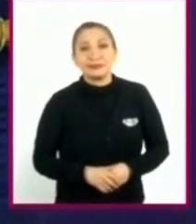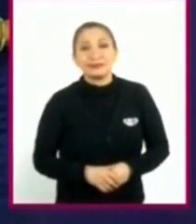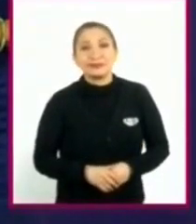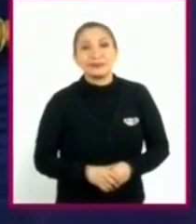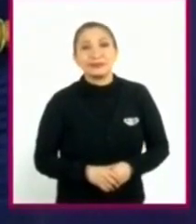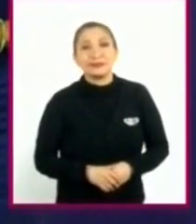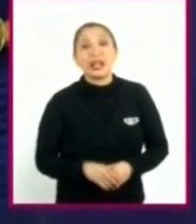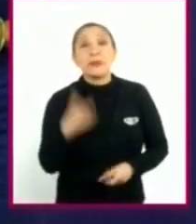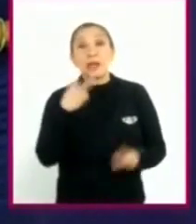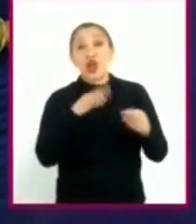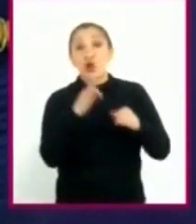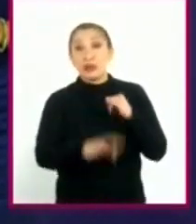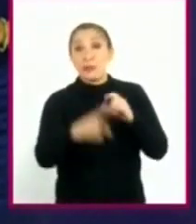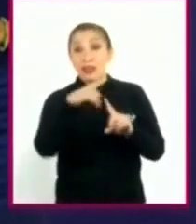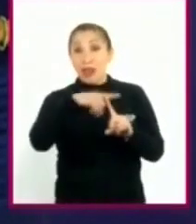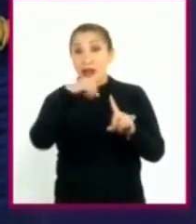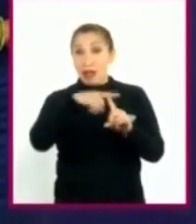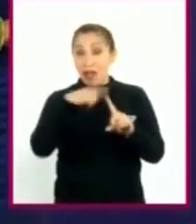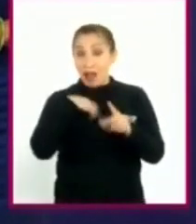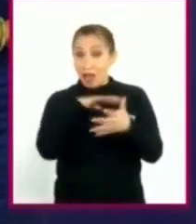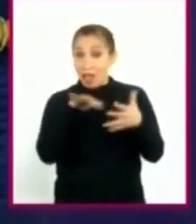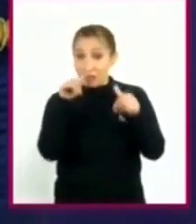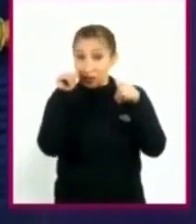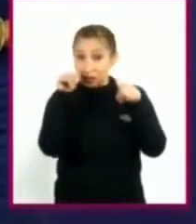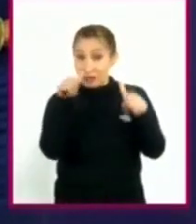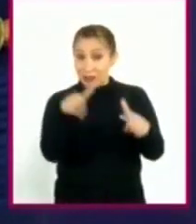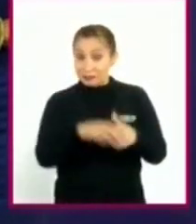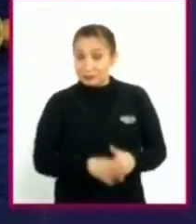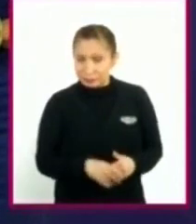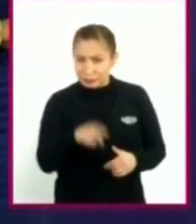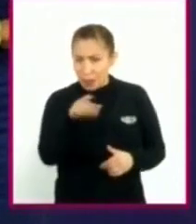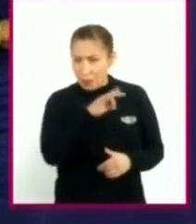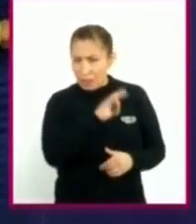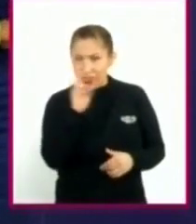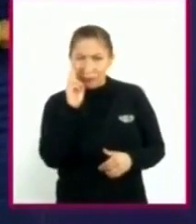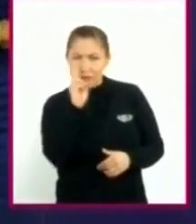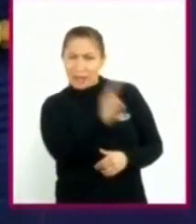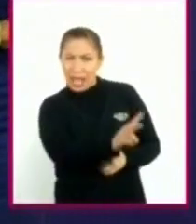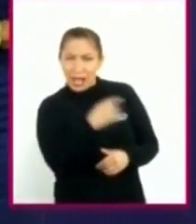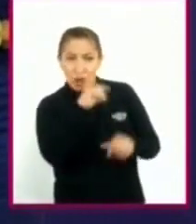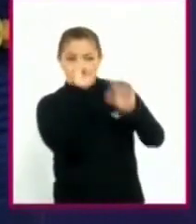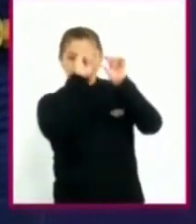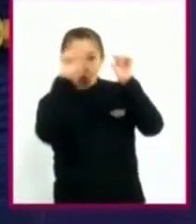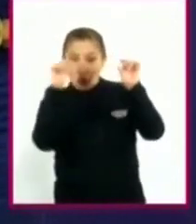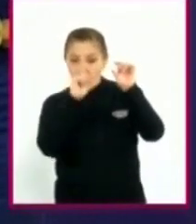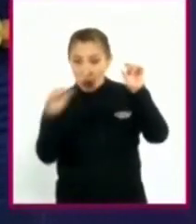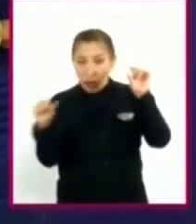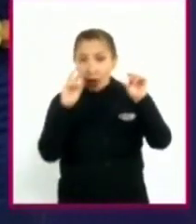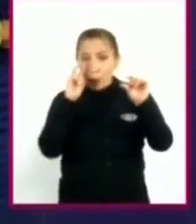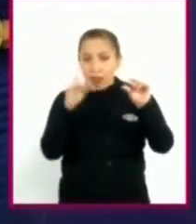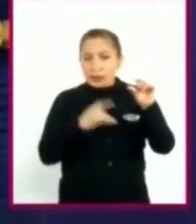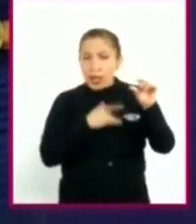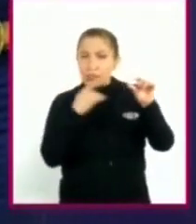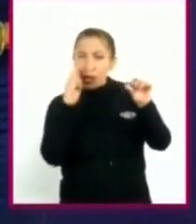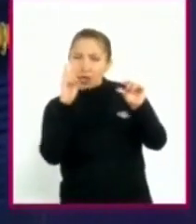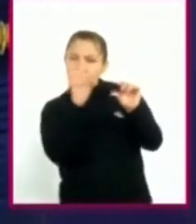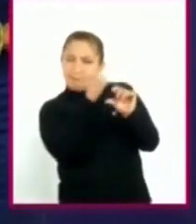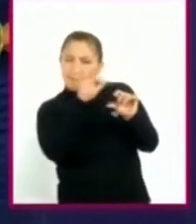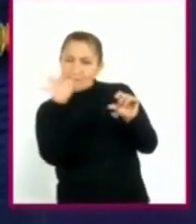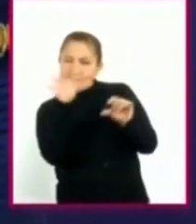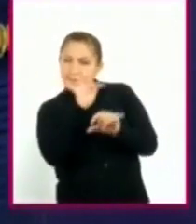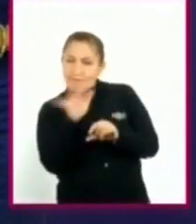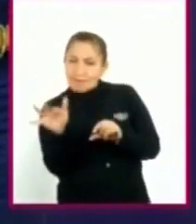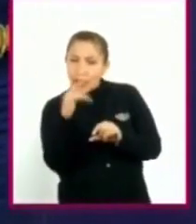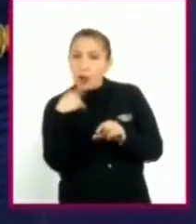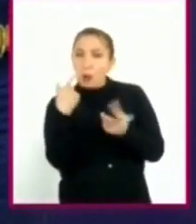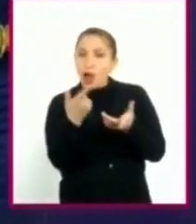Y viene el último reto, así que lean con atención. Se puede observar que lo subrayado le da cierto sentido y tono al texto. pues